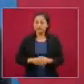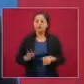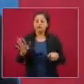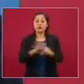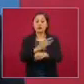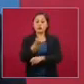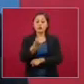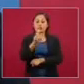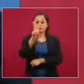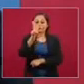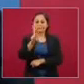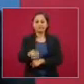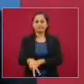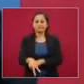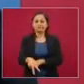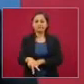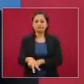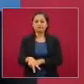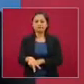falsedad,